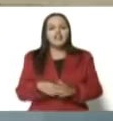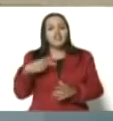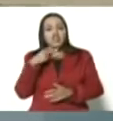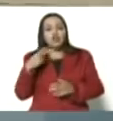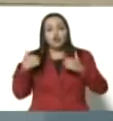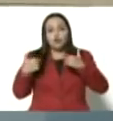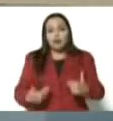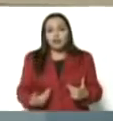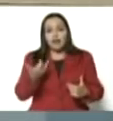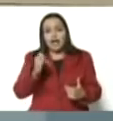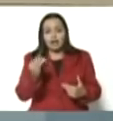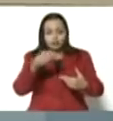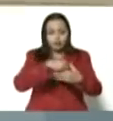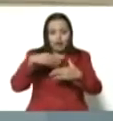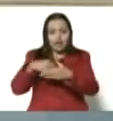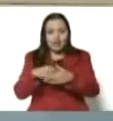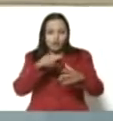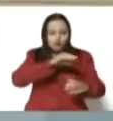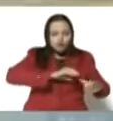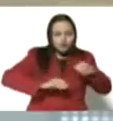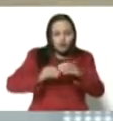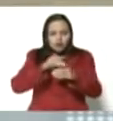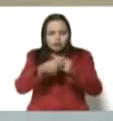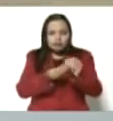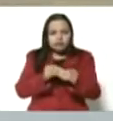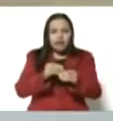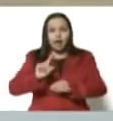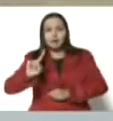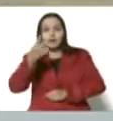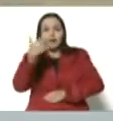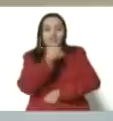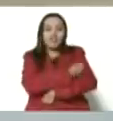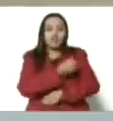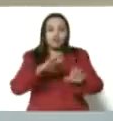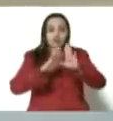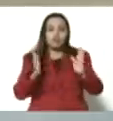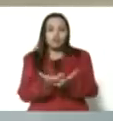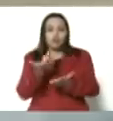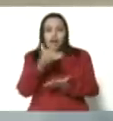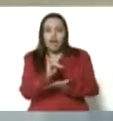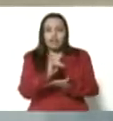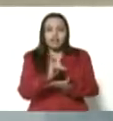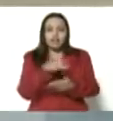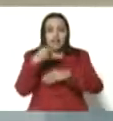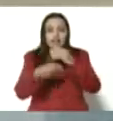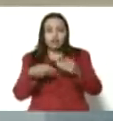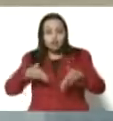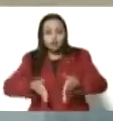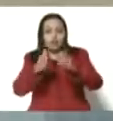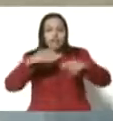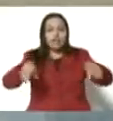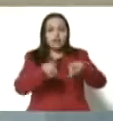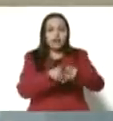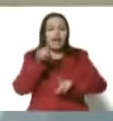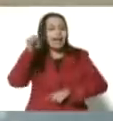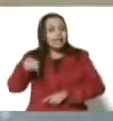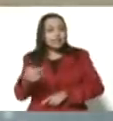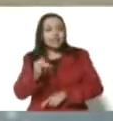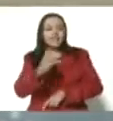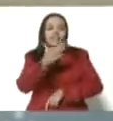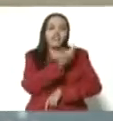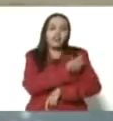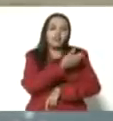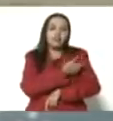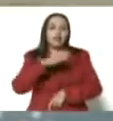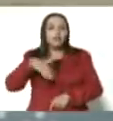primera vacuna en el mundo registrada en esta dirección. Así que, bueno, aquí está la vacuna